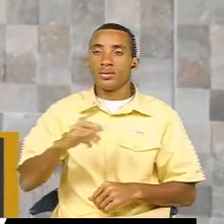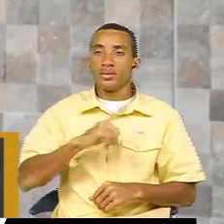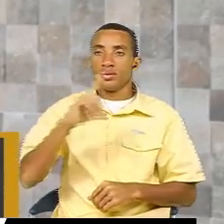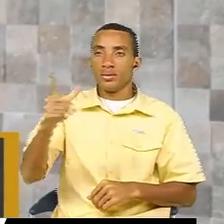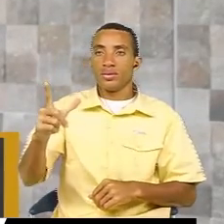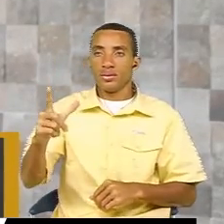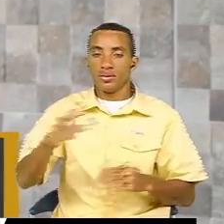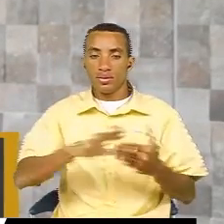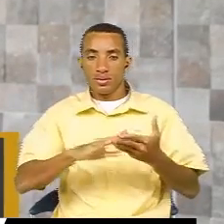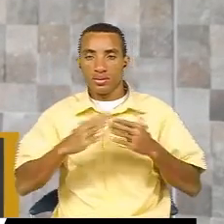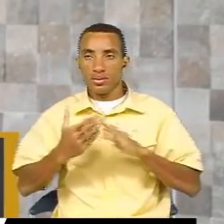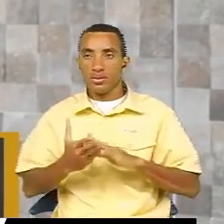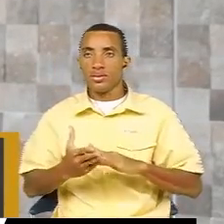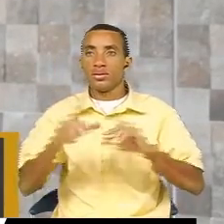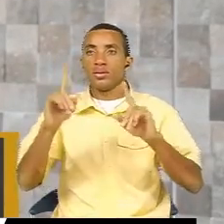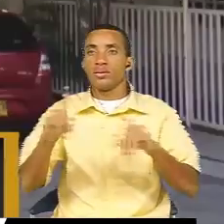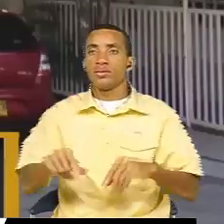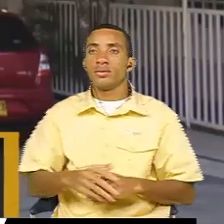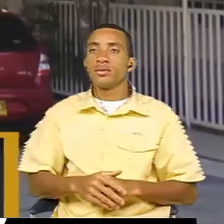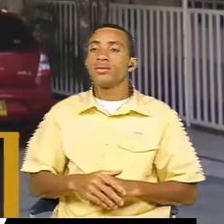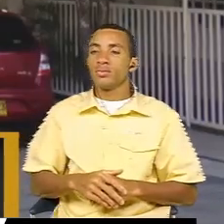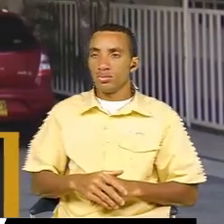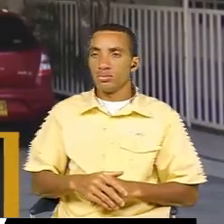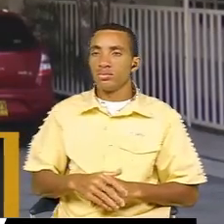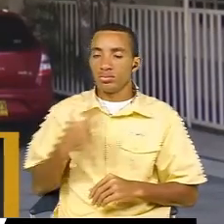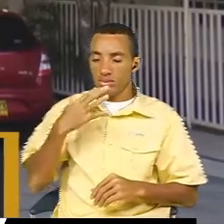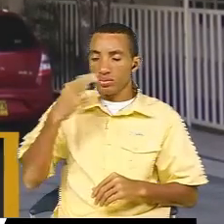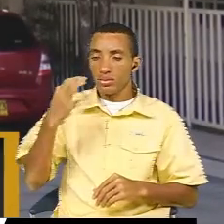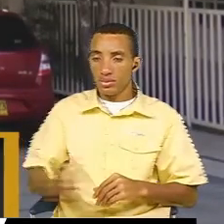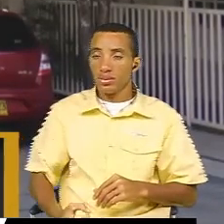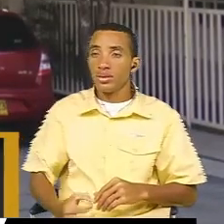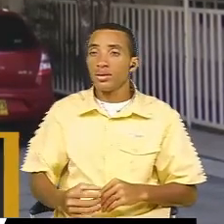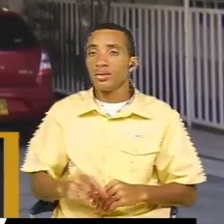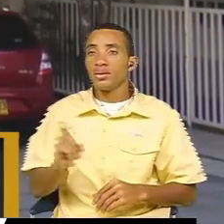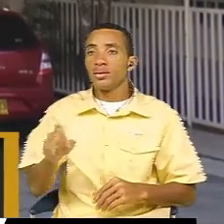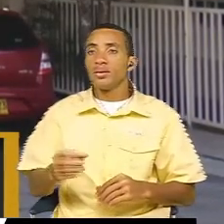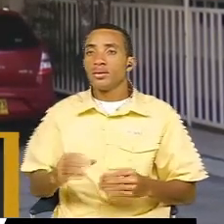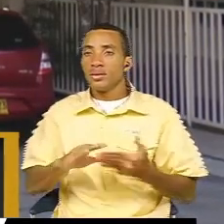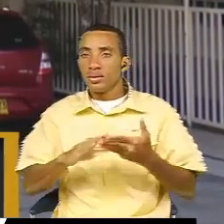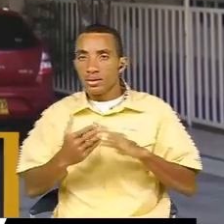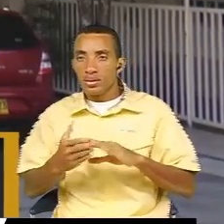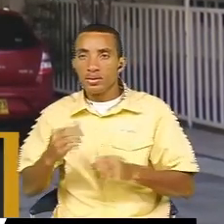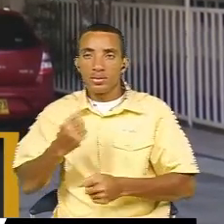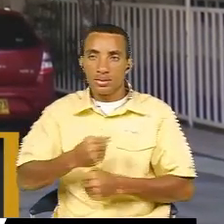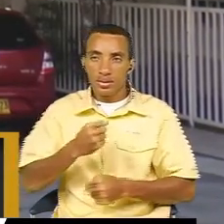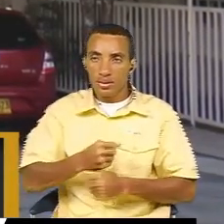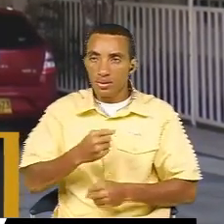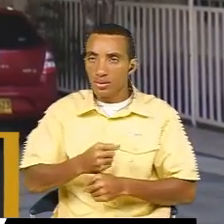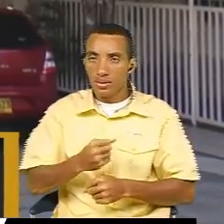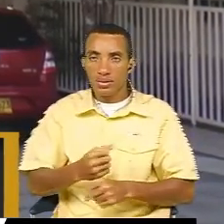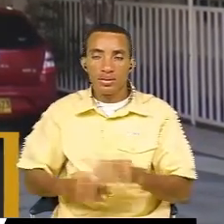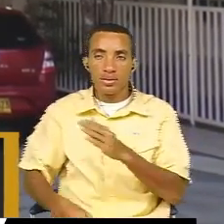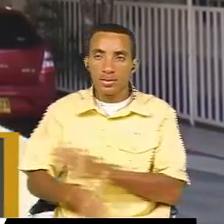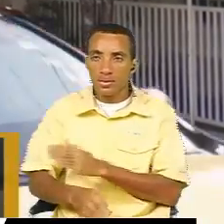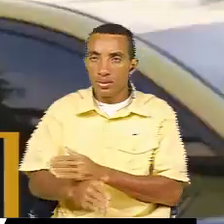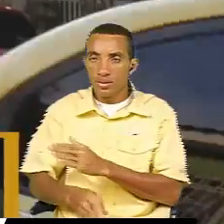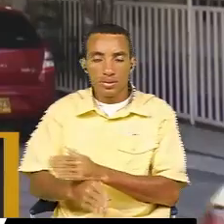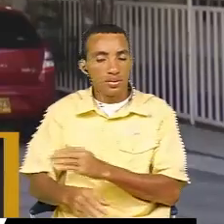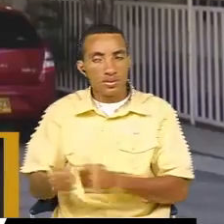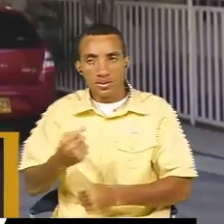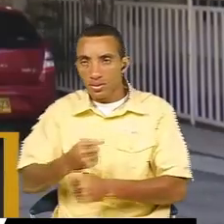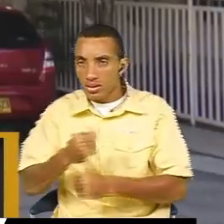comunas, pero si bien es cierto, es muy merecido, ¿sí? Así como las juntas de acciones comunales trabajan con las uñas, por decirlo así,